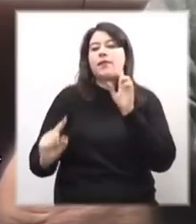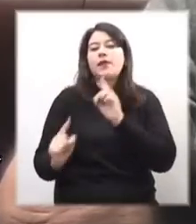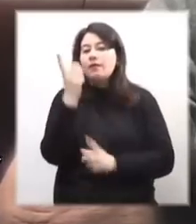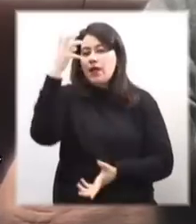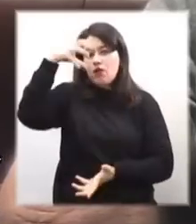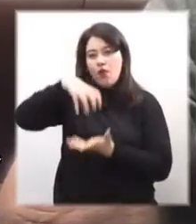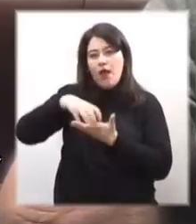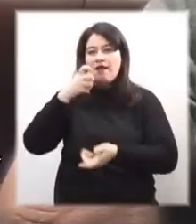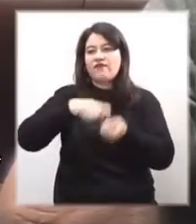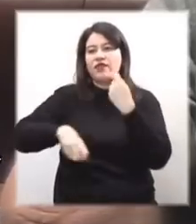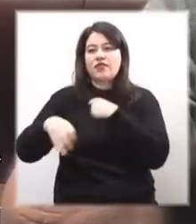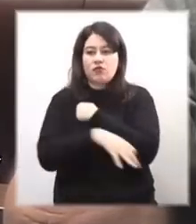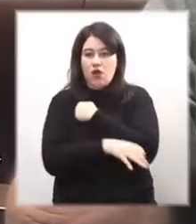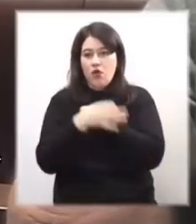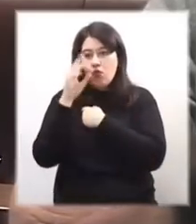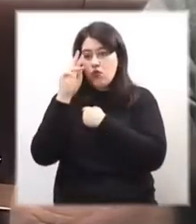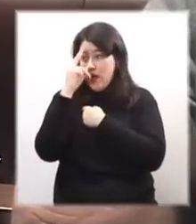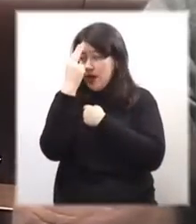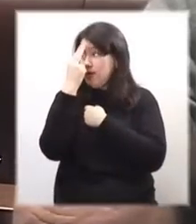cártel uruguayo?